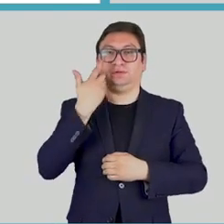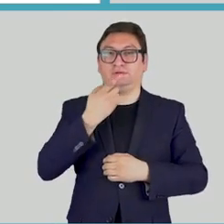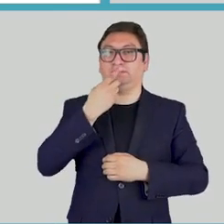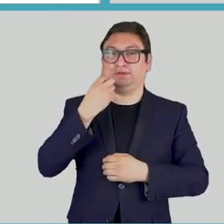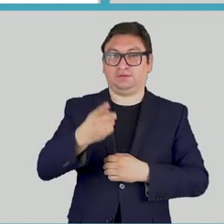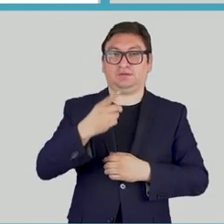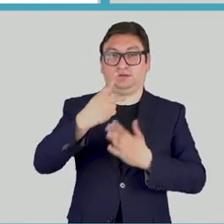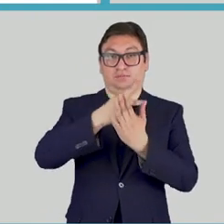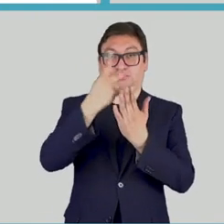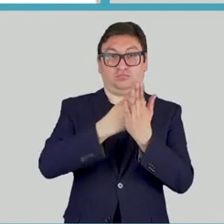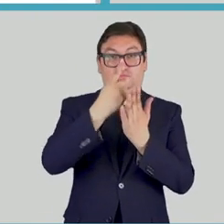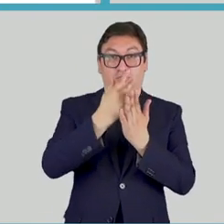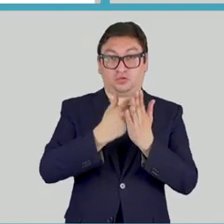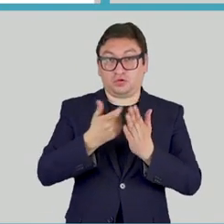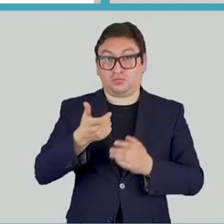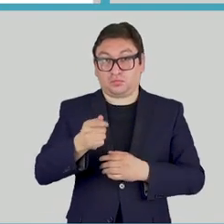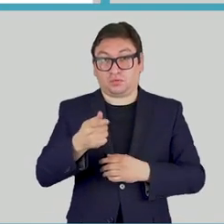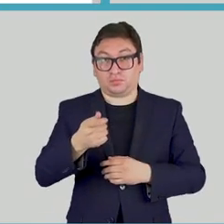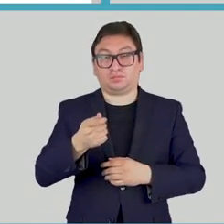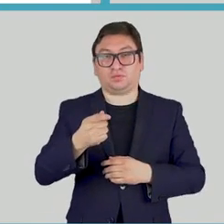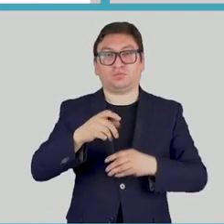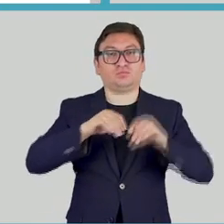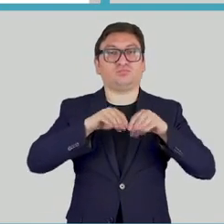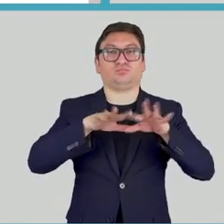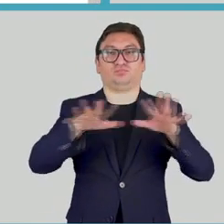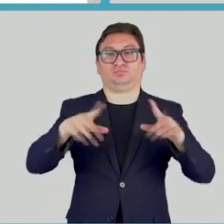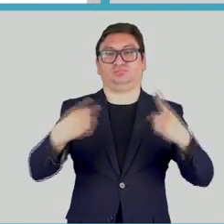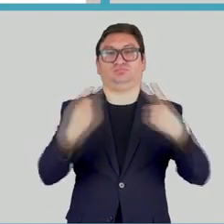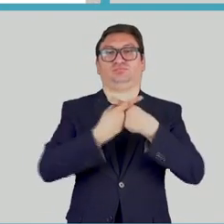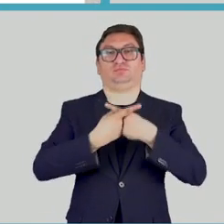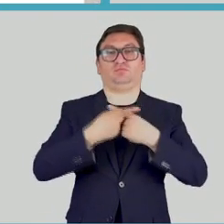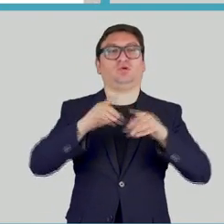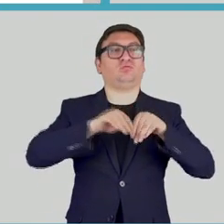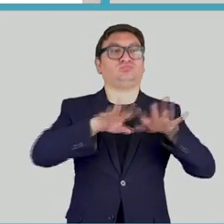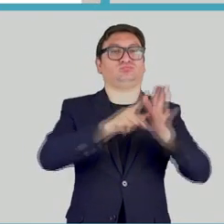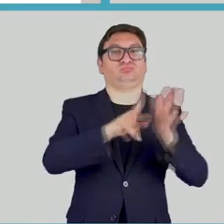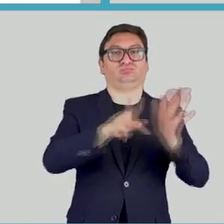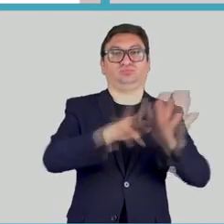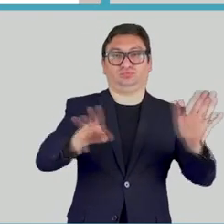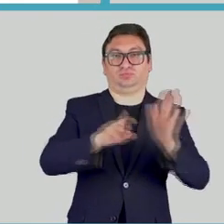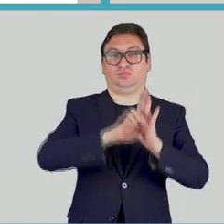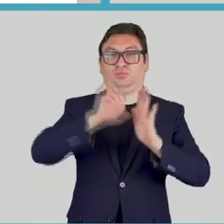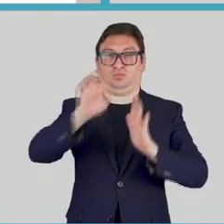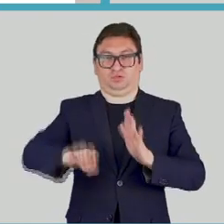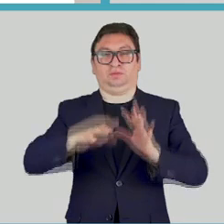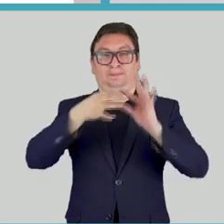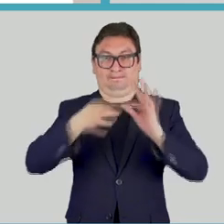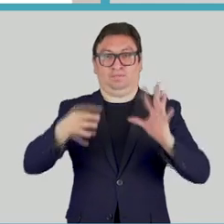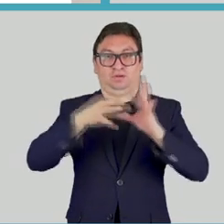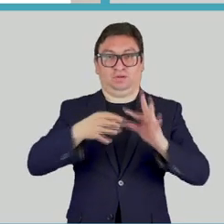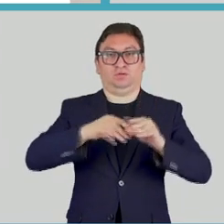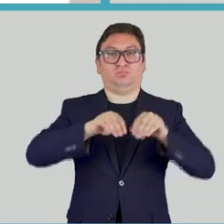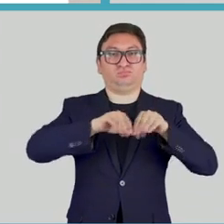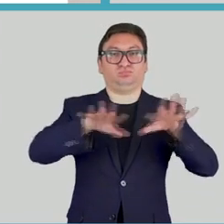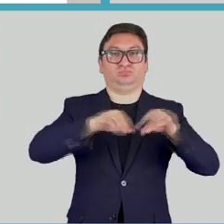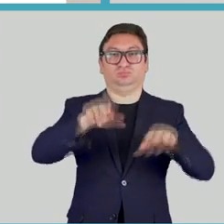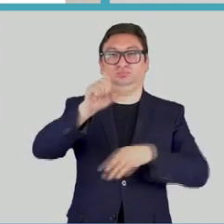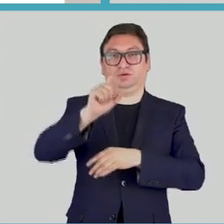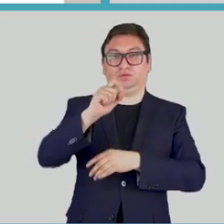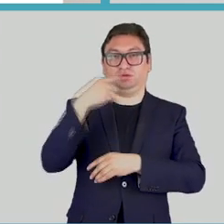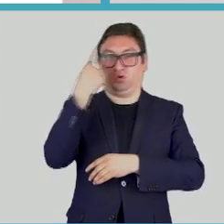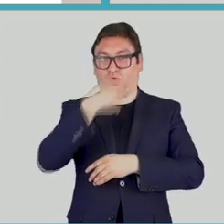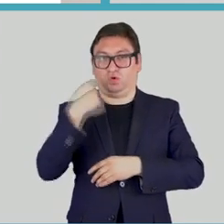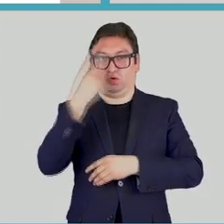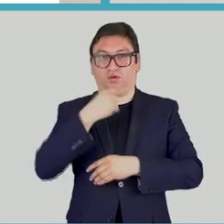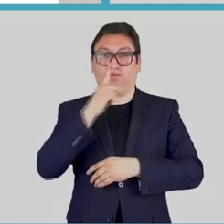quiere reportar que la programación que se publica no corresponde y dice me explico se publica las